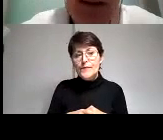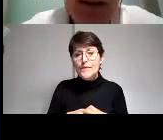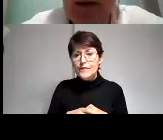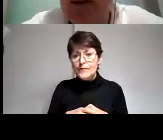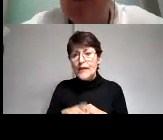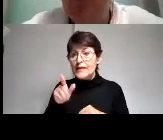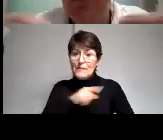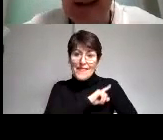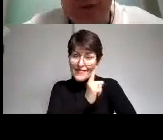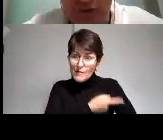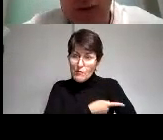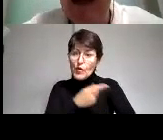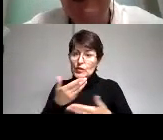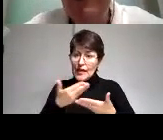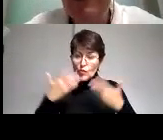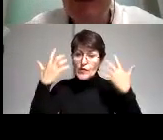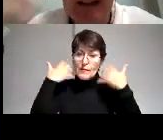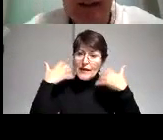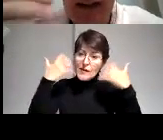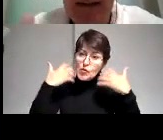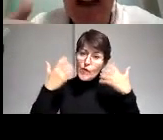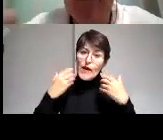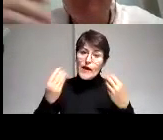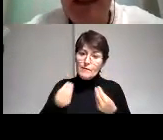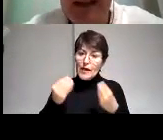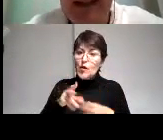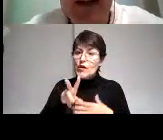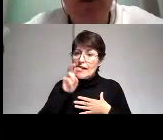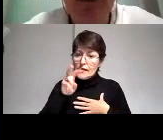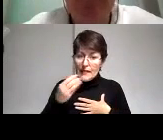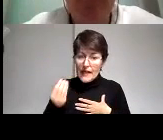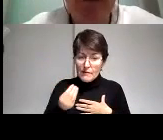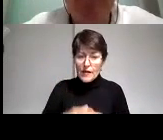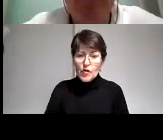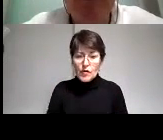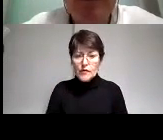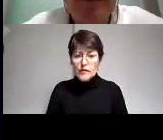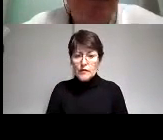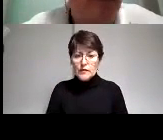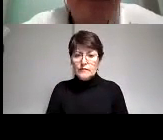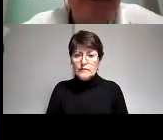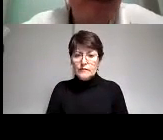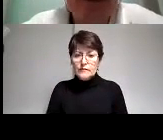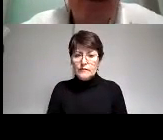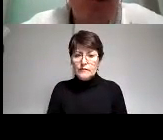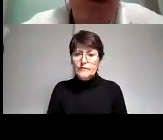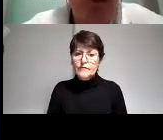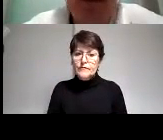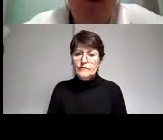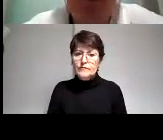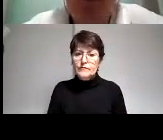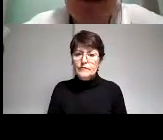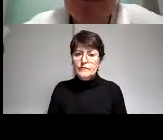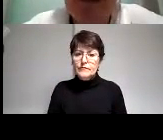realizando ejercicio físico para sudar y para respirar de manera más rápida y eliminar toxinas, por ejemplo. Y dietéticamente, pues eso,